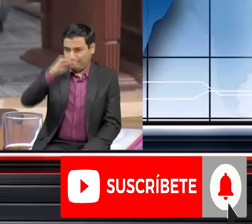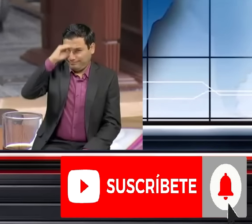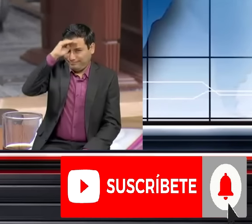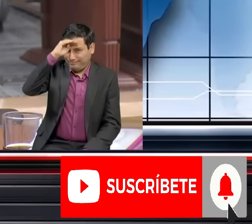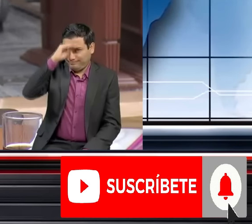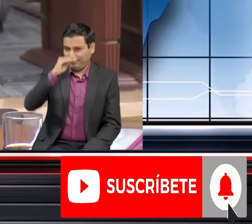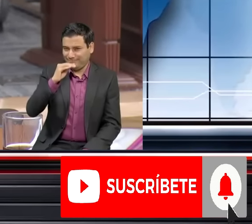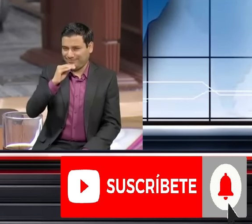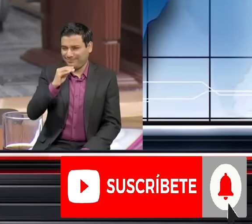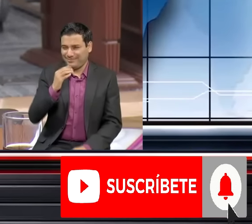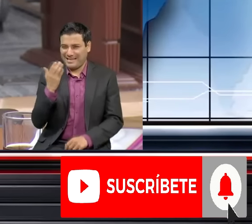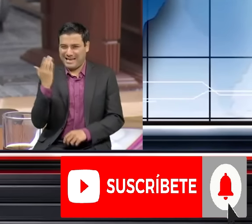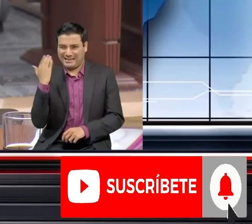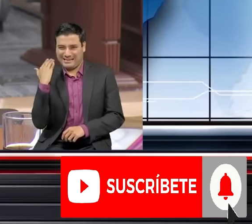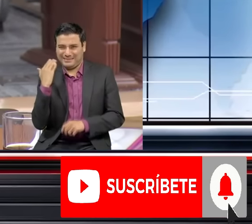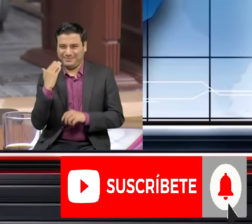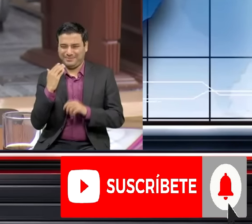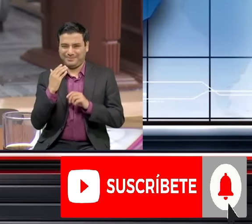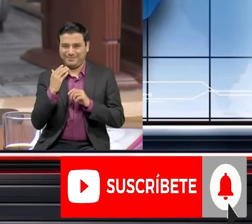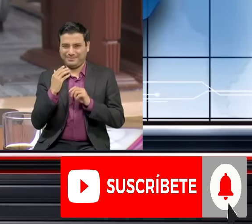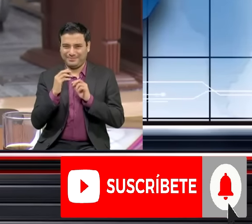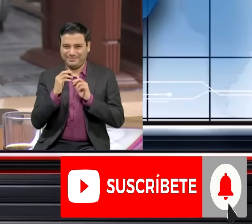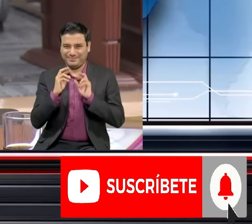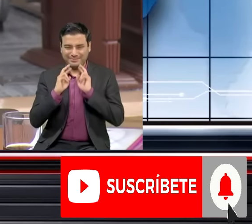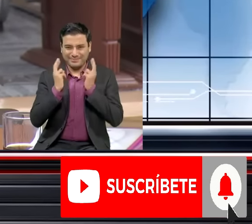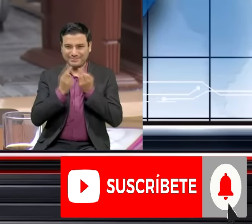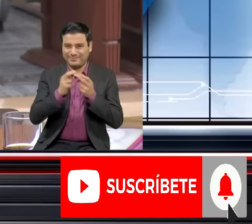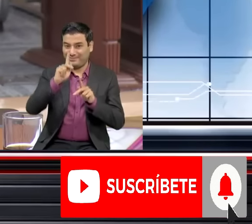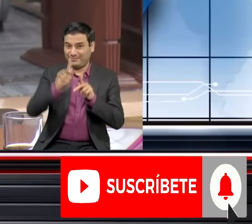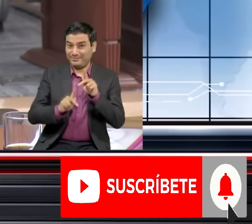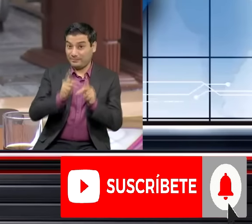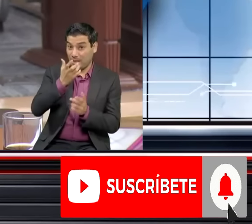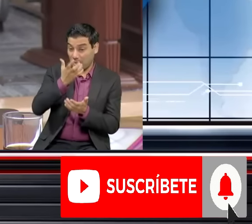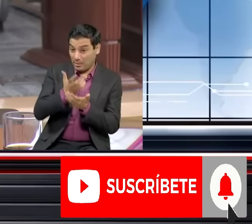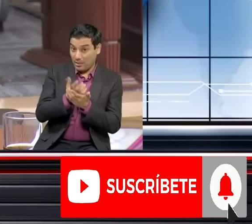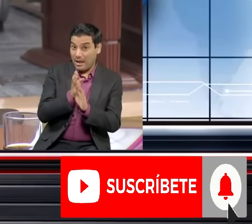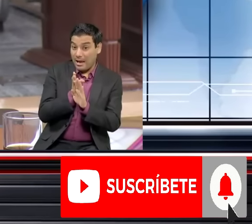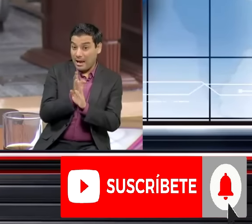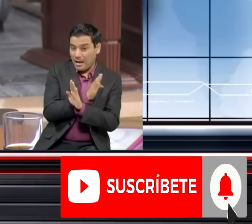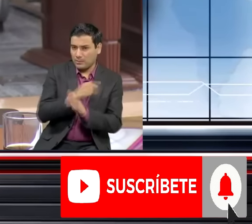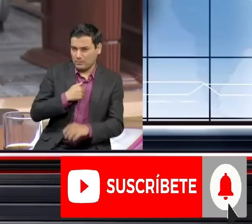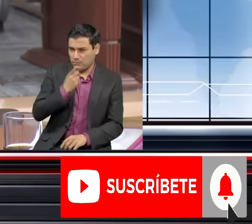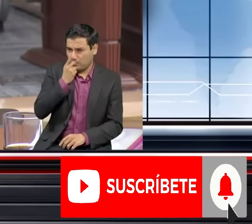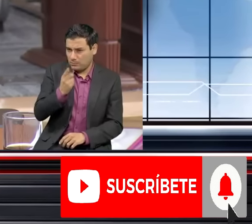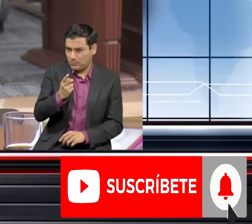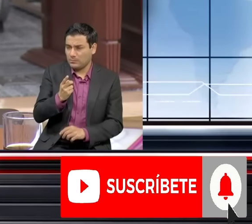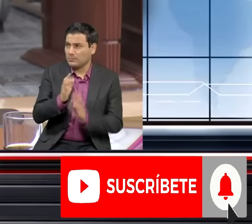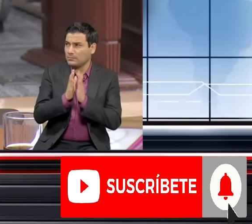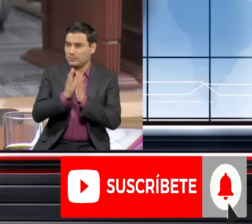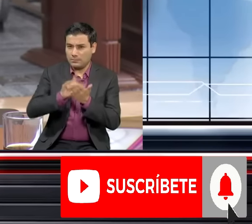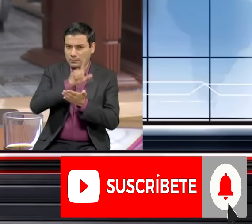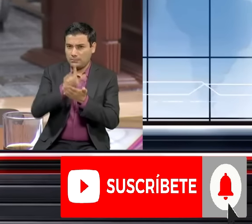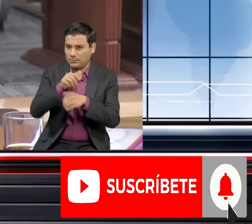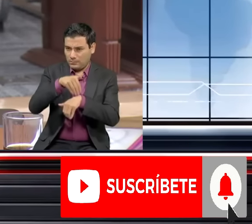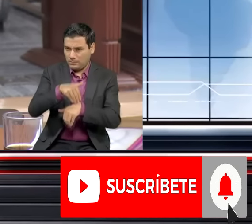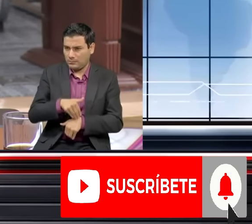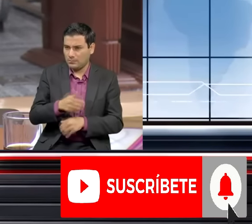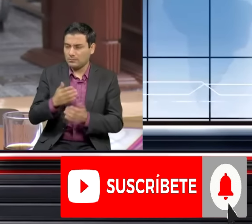antes del receso yo hiciera un exhorto a apegarse a la ley. Le ruego que no me